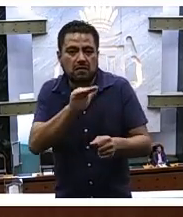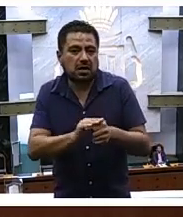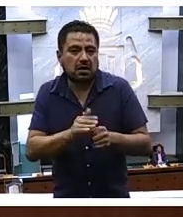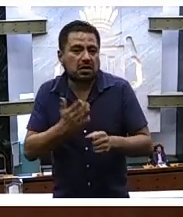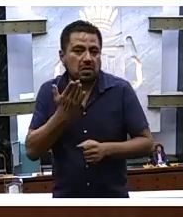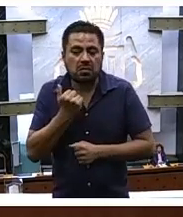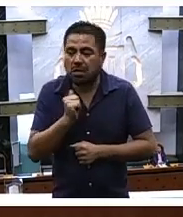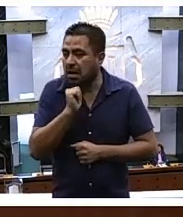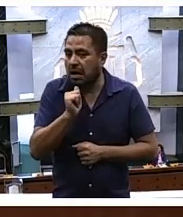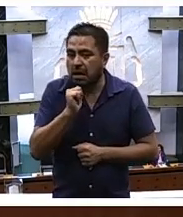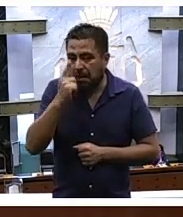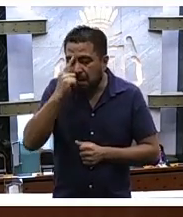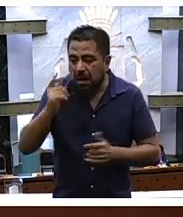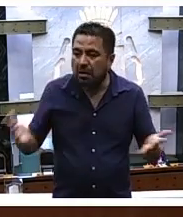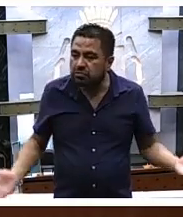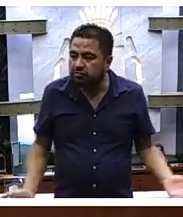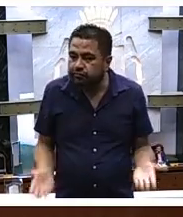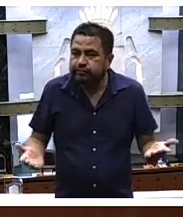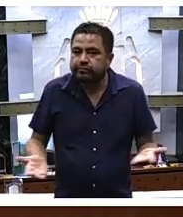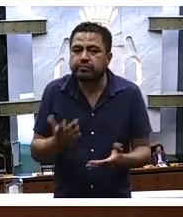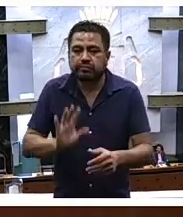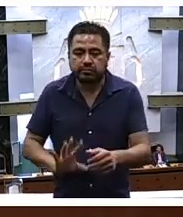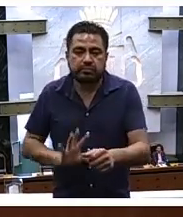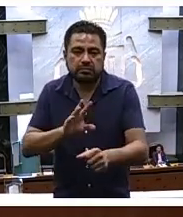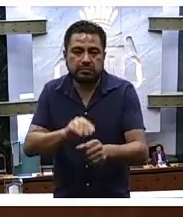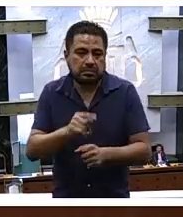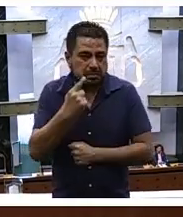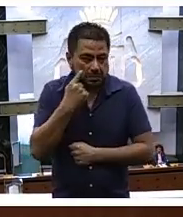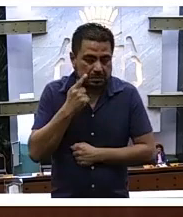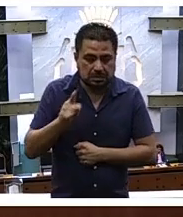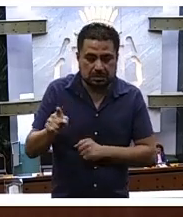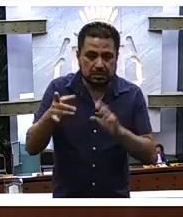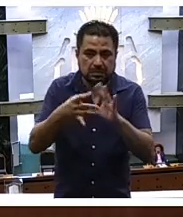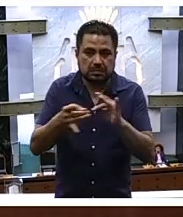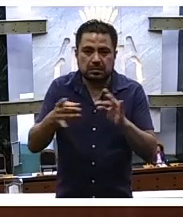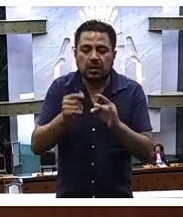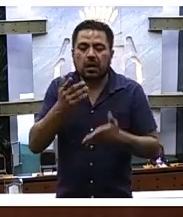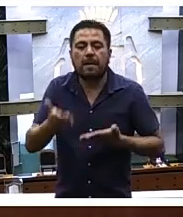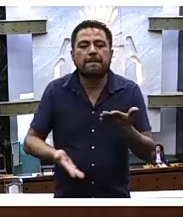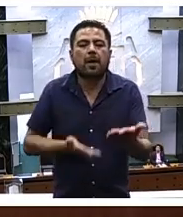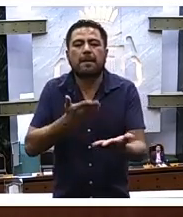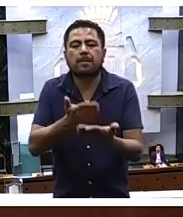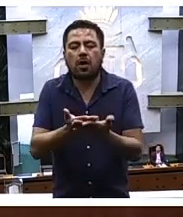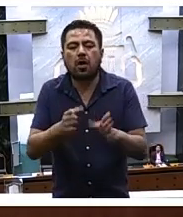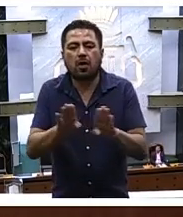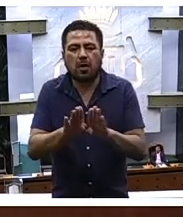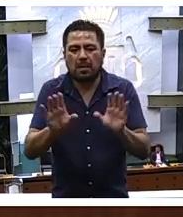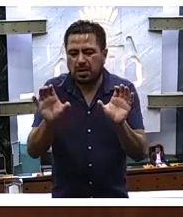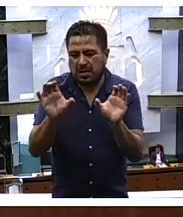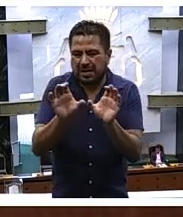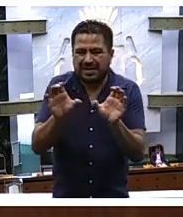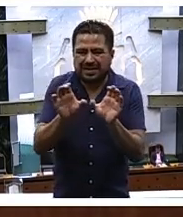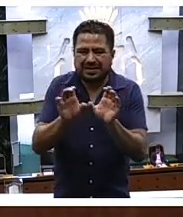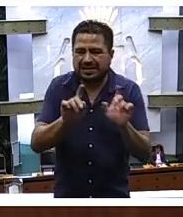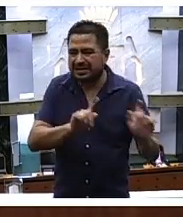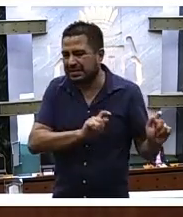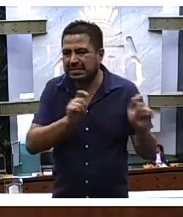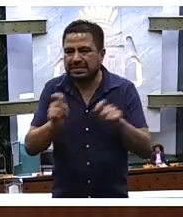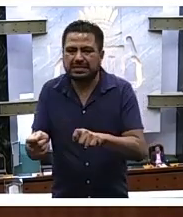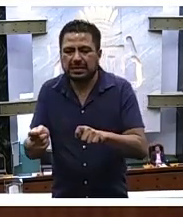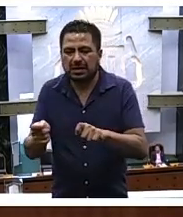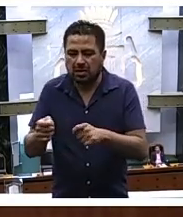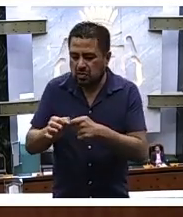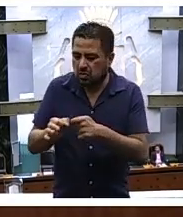comunitarias para motivar su inclusión? Veamos cómo dice. Se propone que la constancia que se emita por las